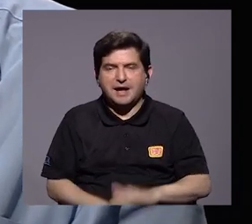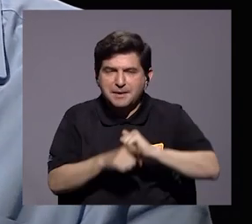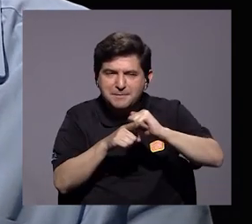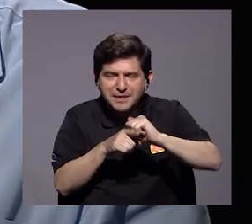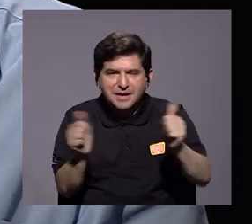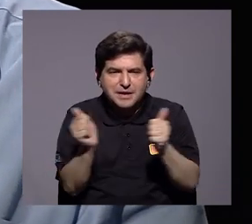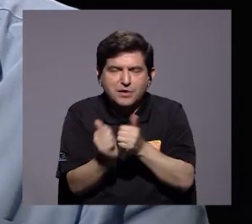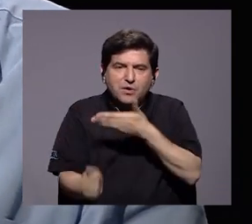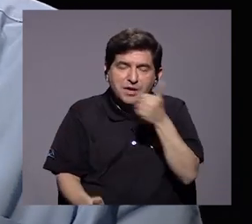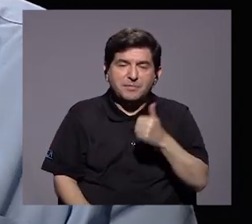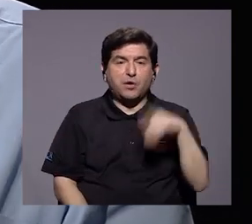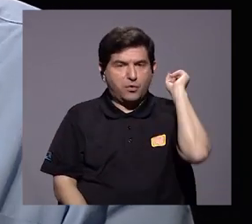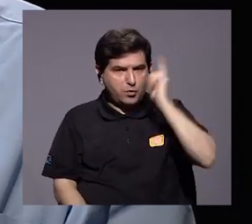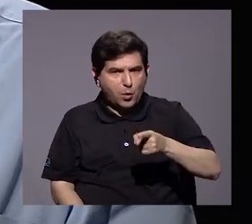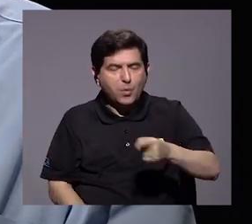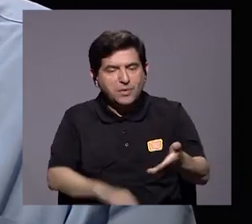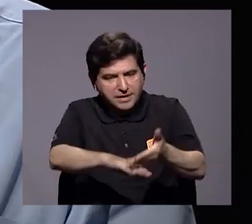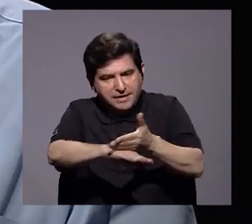obliga a mejorar